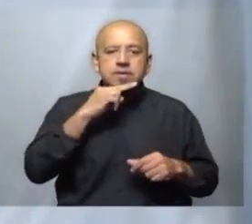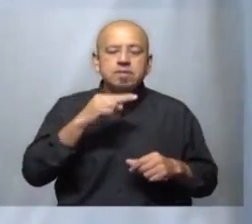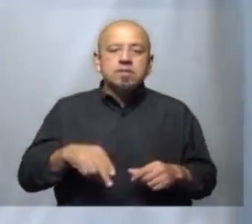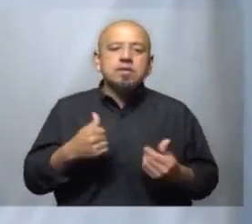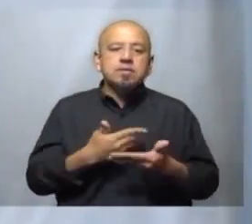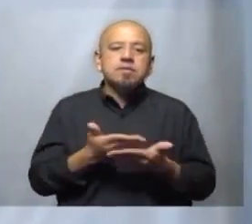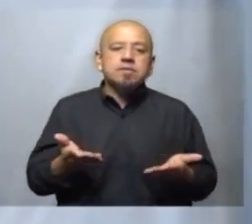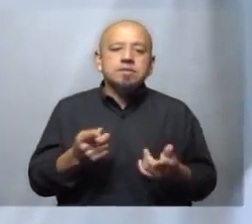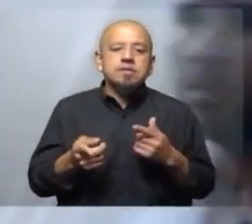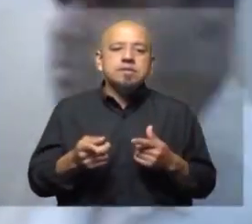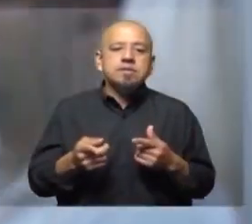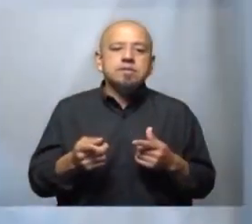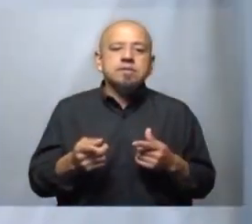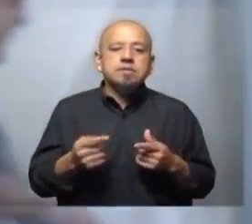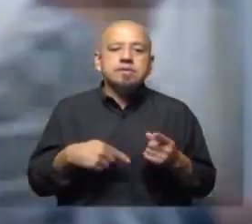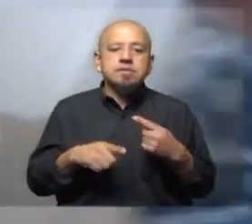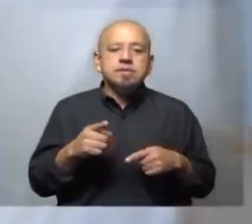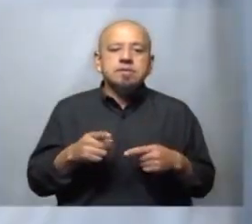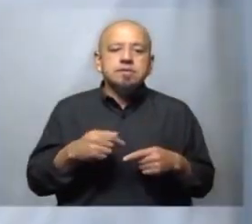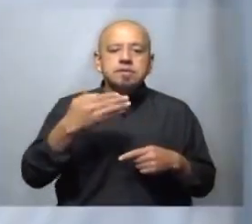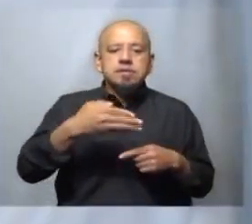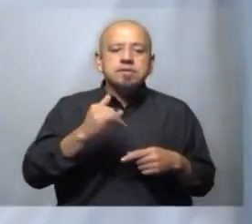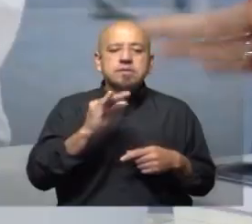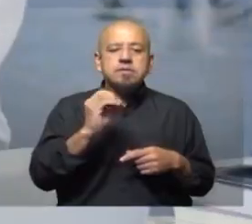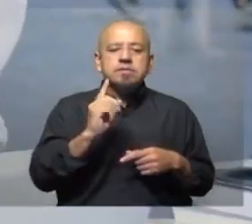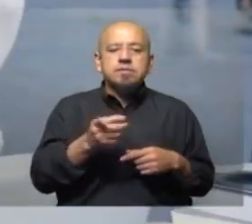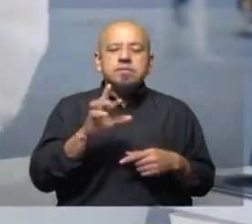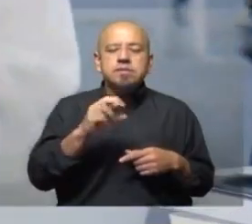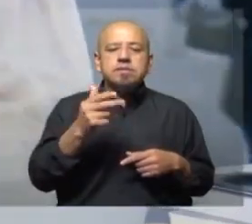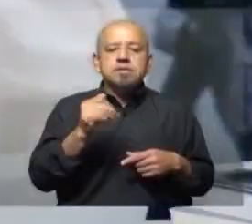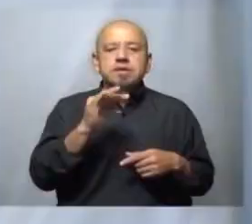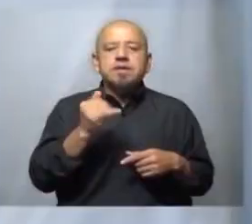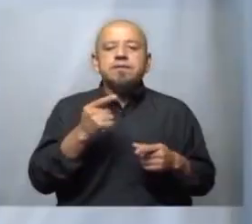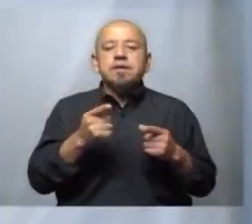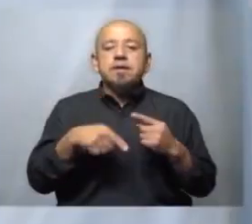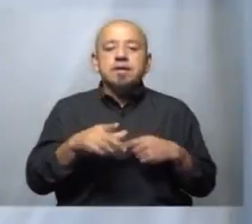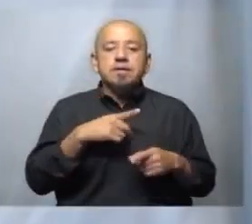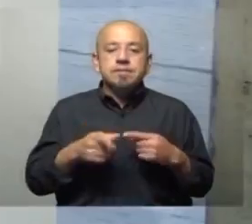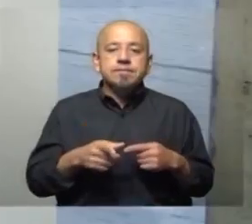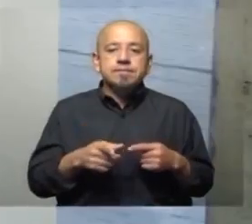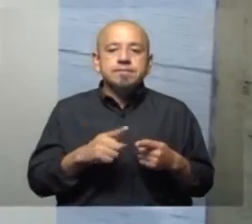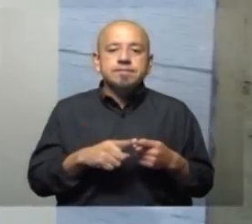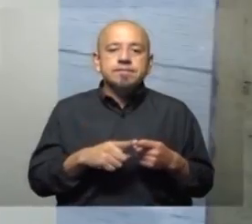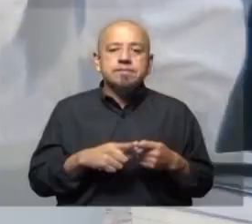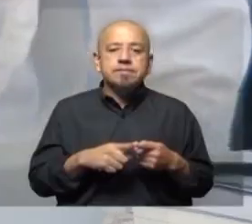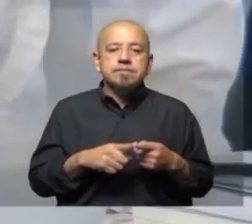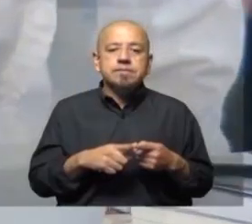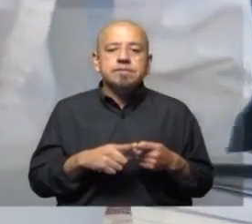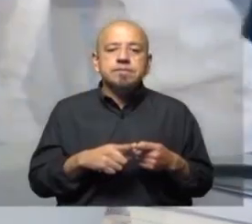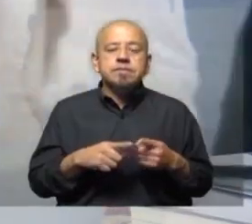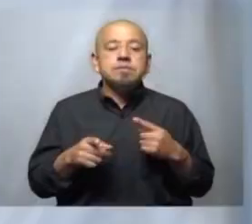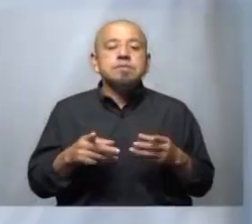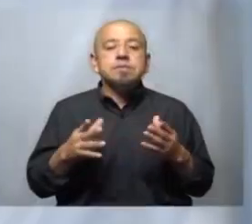libros y lecturas es con biografías me encanta me encantan biografías de mujeres no sé por qué